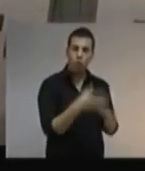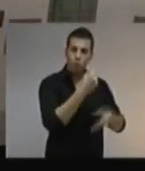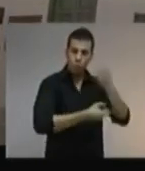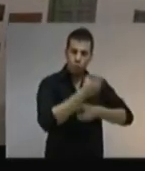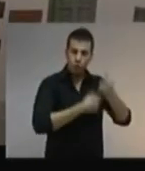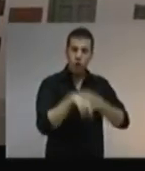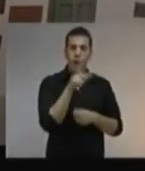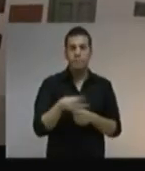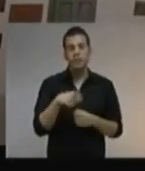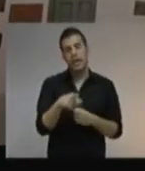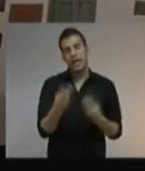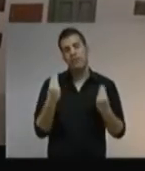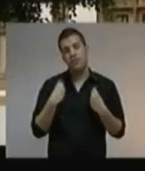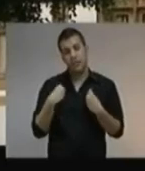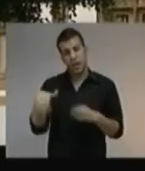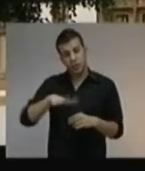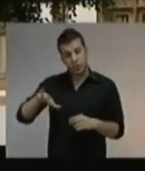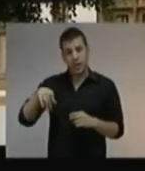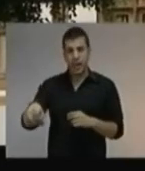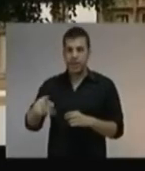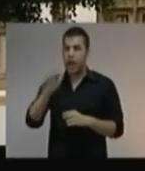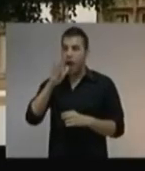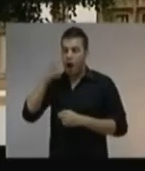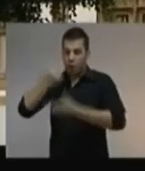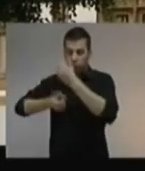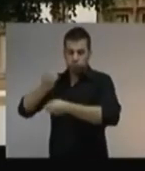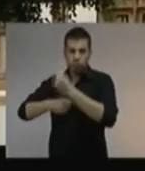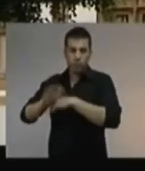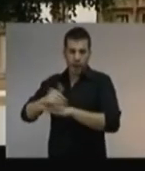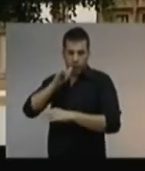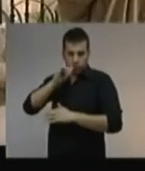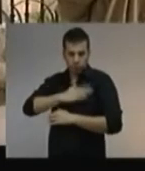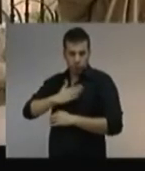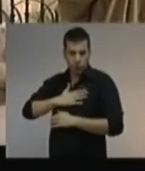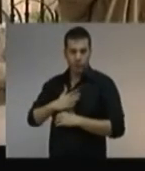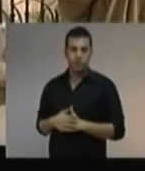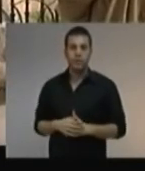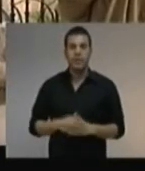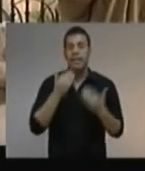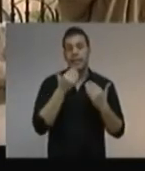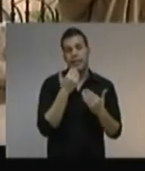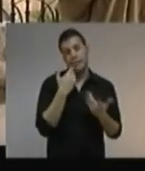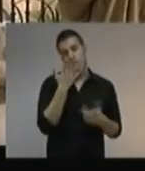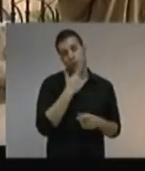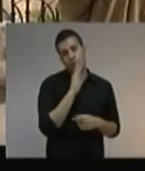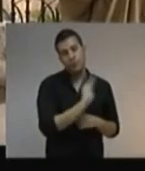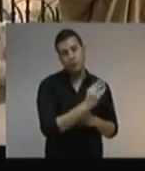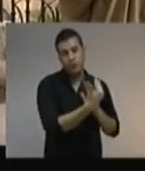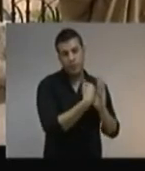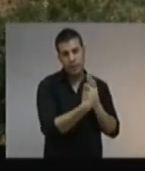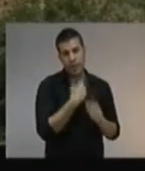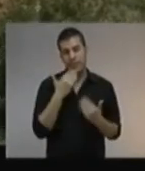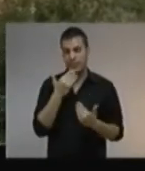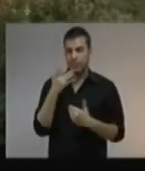Agüime recogían sus aguas para abastecimiento propio. Don Francisco, muchísimas gracias por sus conocimientos. Gracias a ustedes.